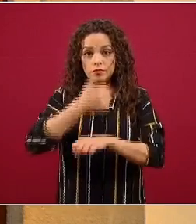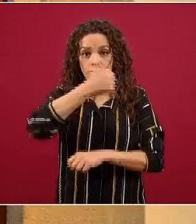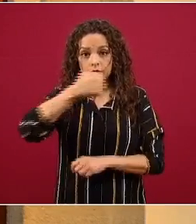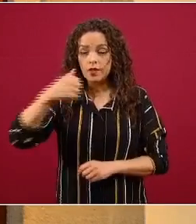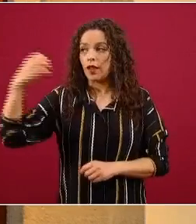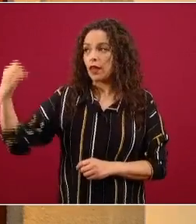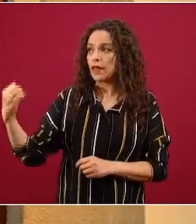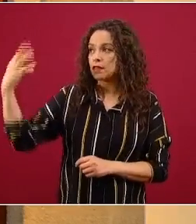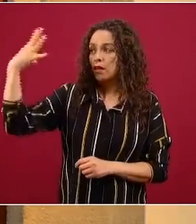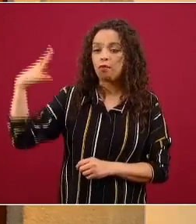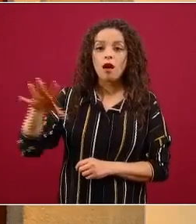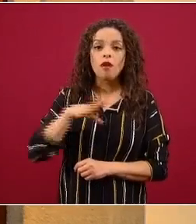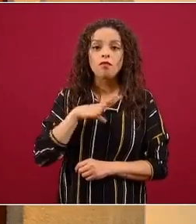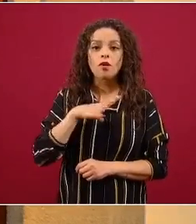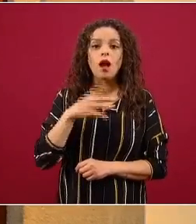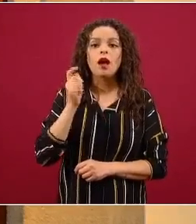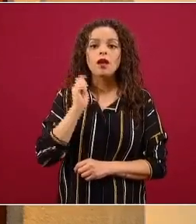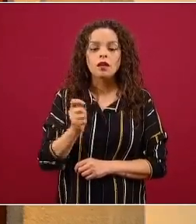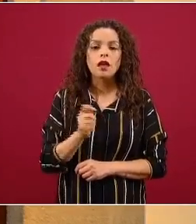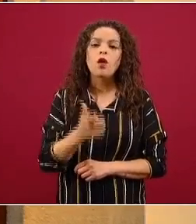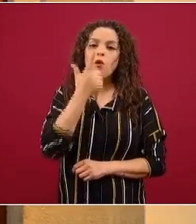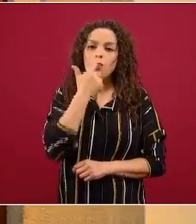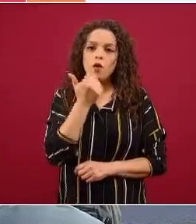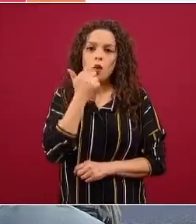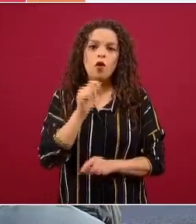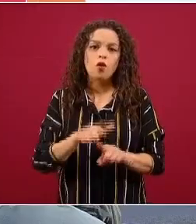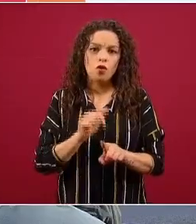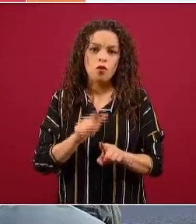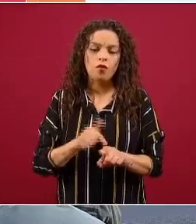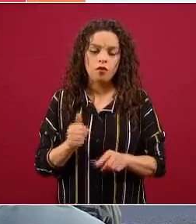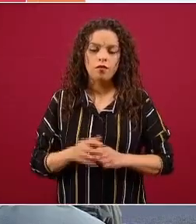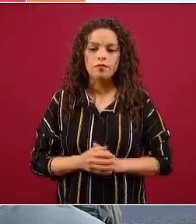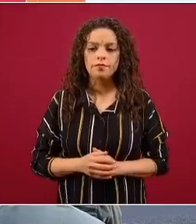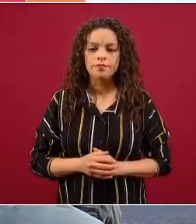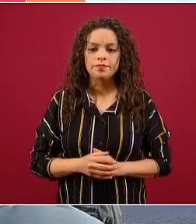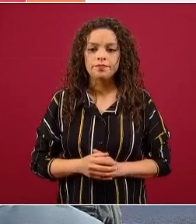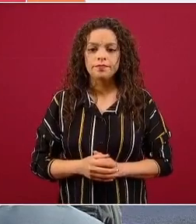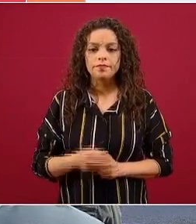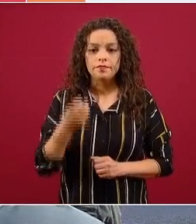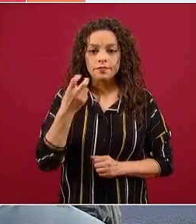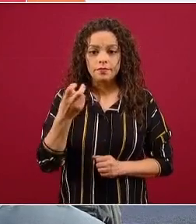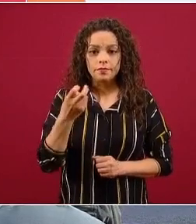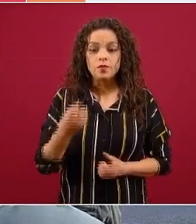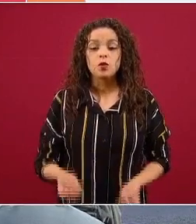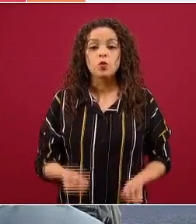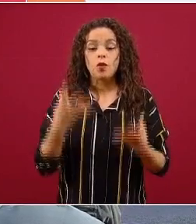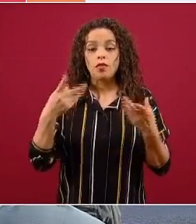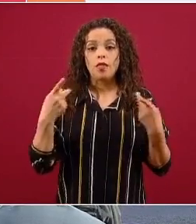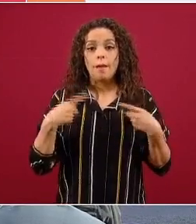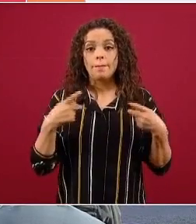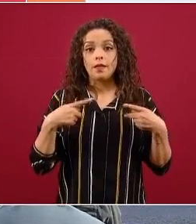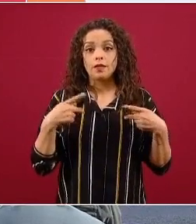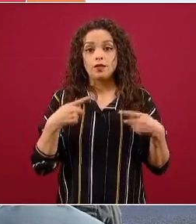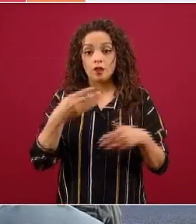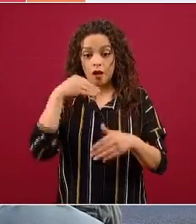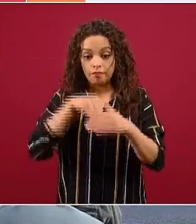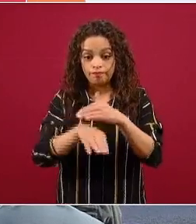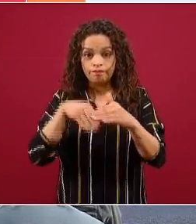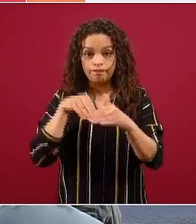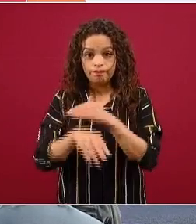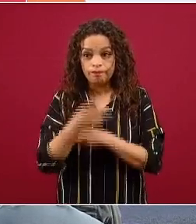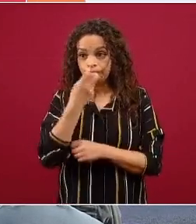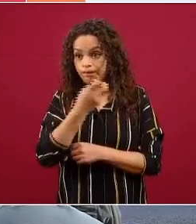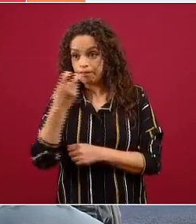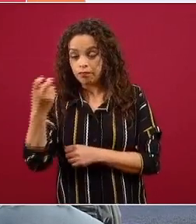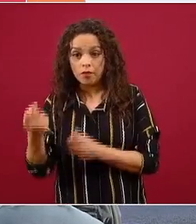en rojo, o entonces estar pendiente de que el aforo y por lo tanto la cantidad de personas que están al interior de alguno